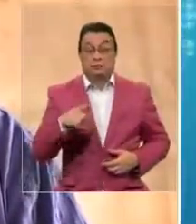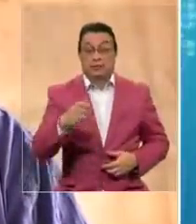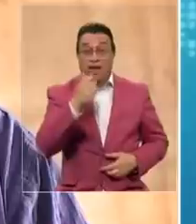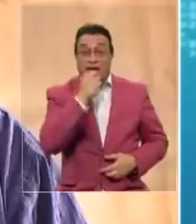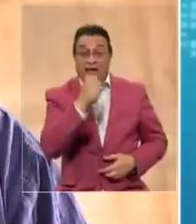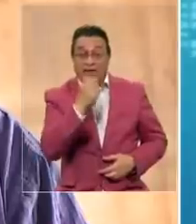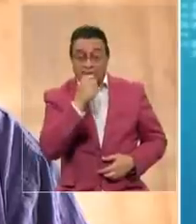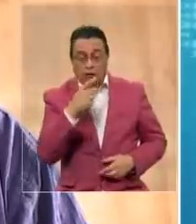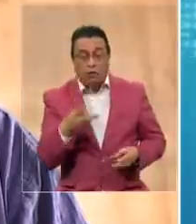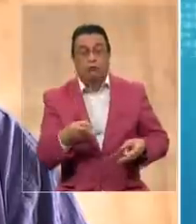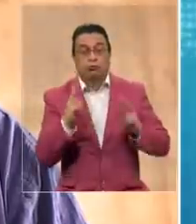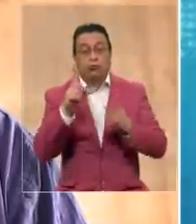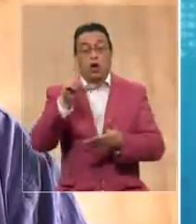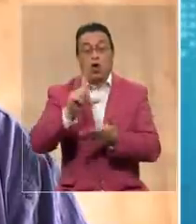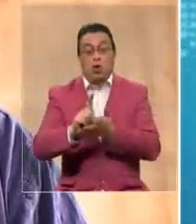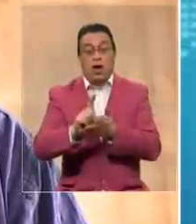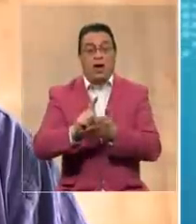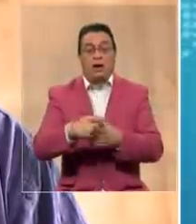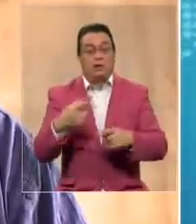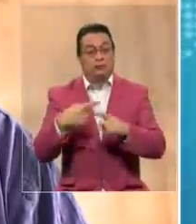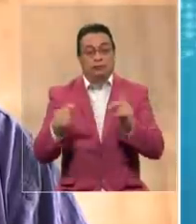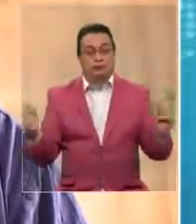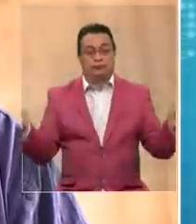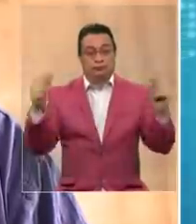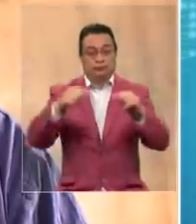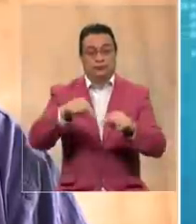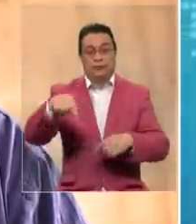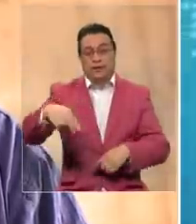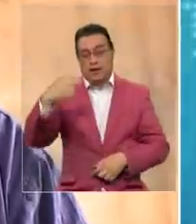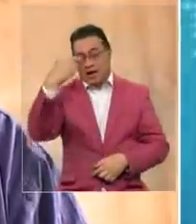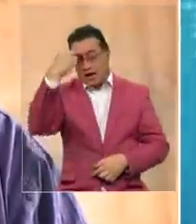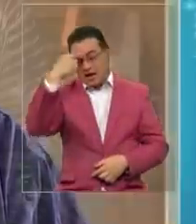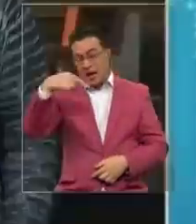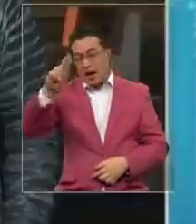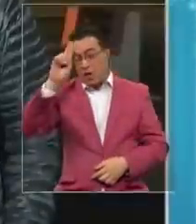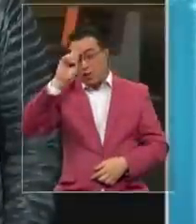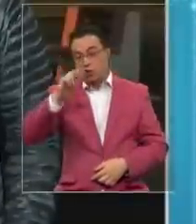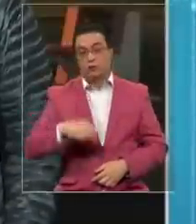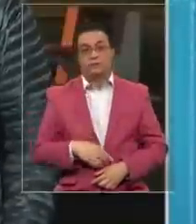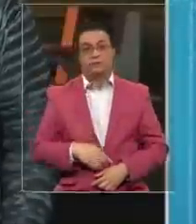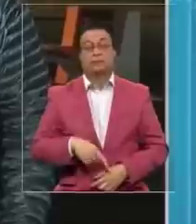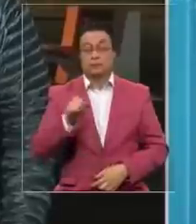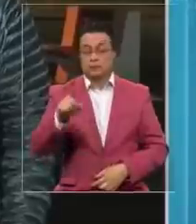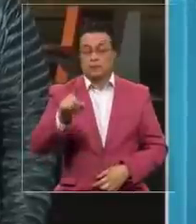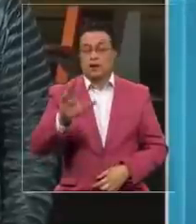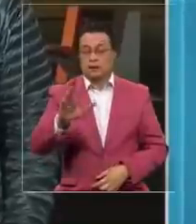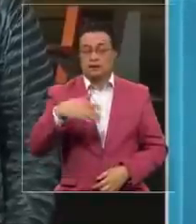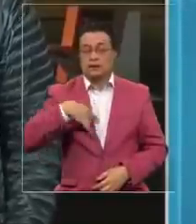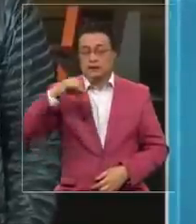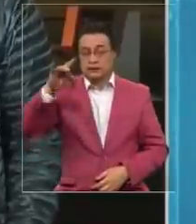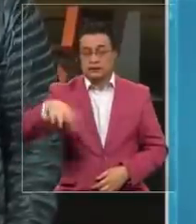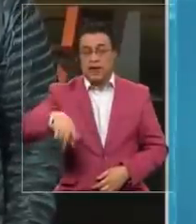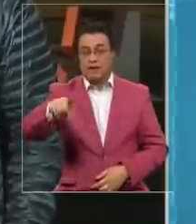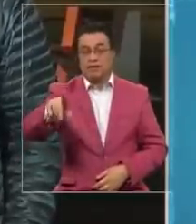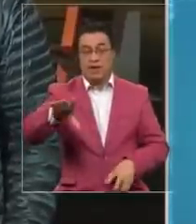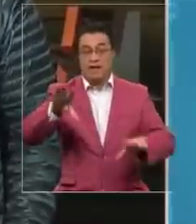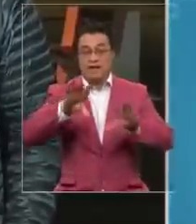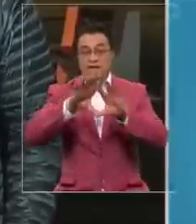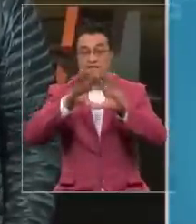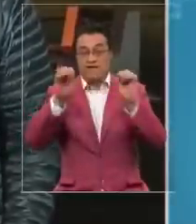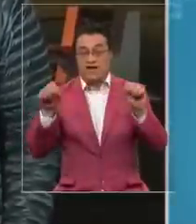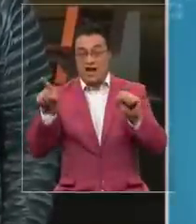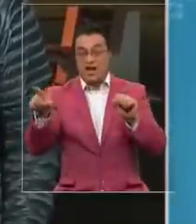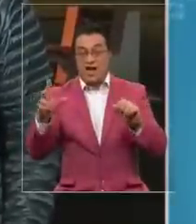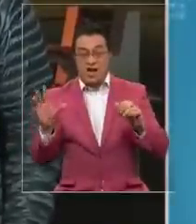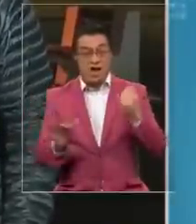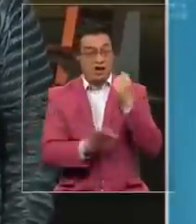entrevista la concede en un lugar neutro, eso sí, acá en Arauco. Los escucho. Sí, Fabián, ¿sabemos si la Fiscalía ha tomado contacto con él y